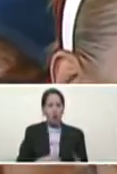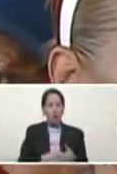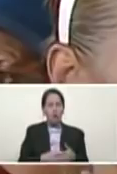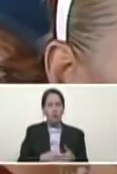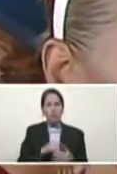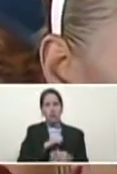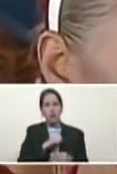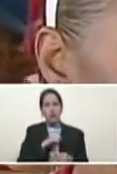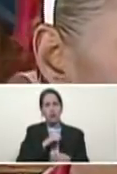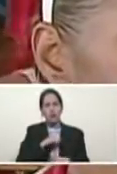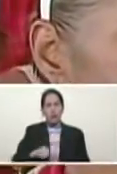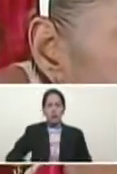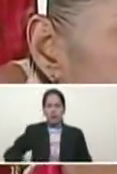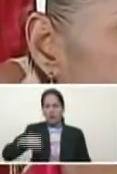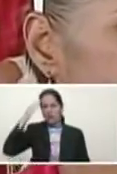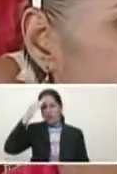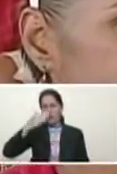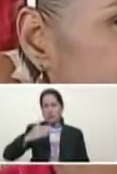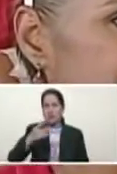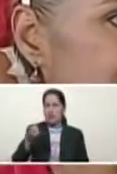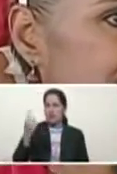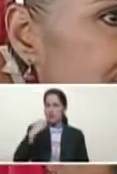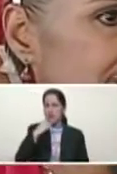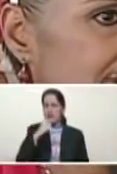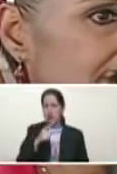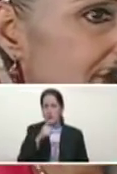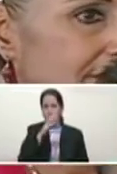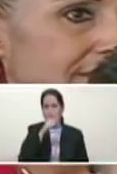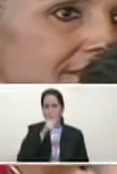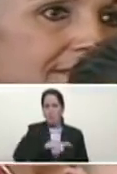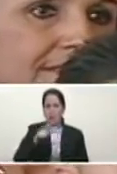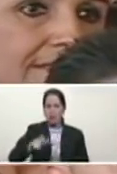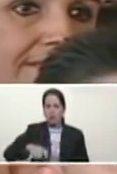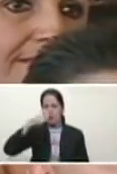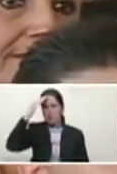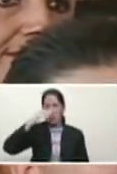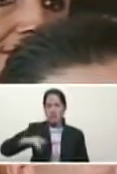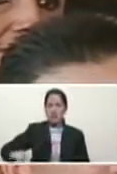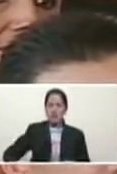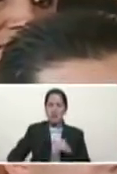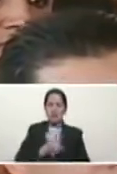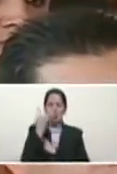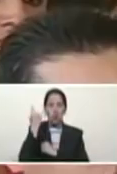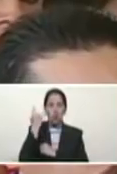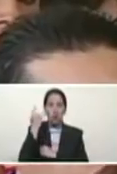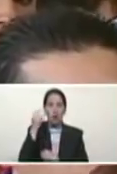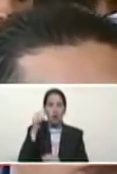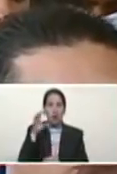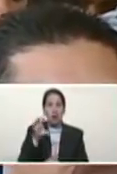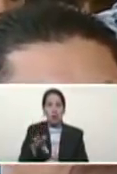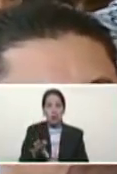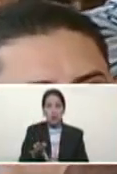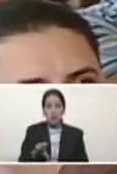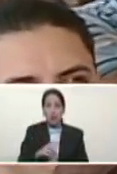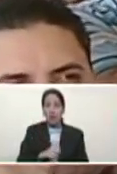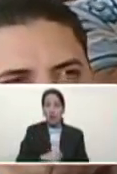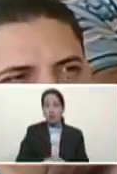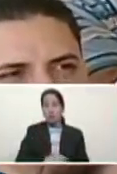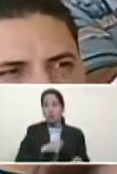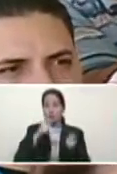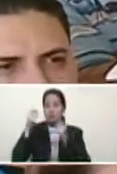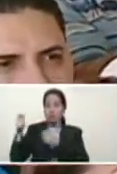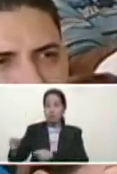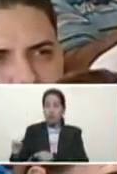Mike Pence que el militar que traicione la patria y se pase para el bando de los gringos, ellos lo van a